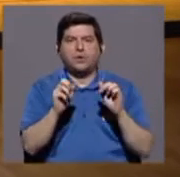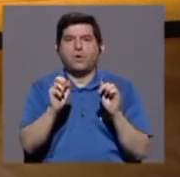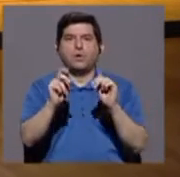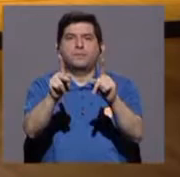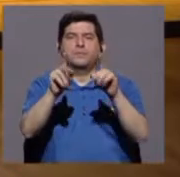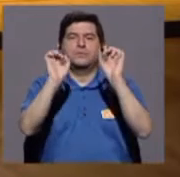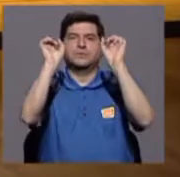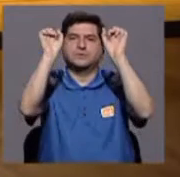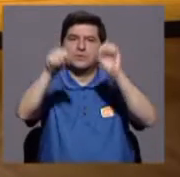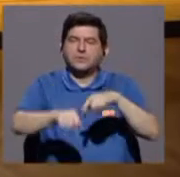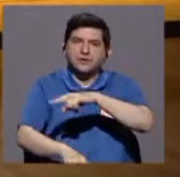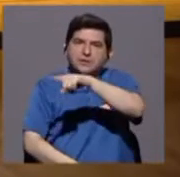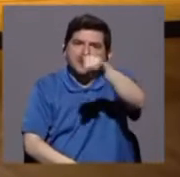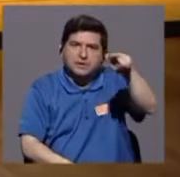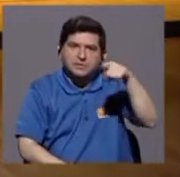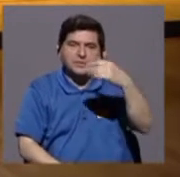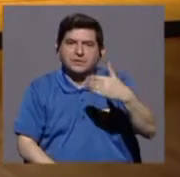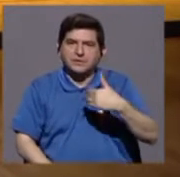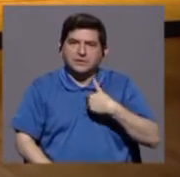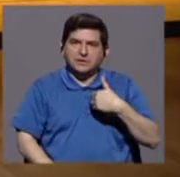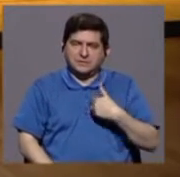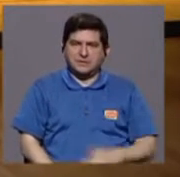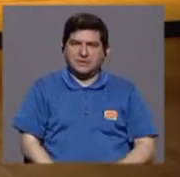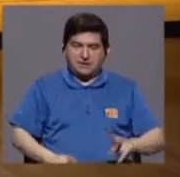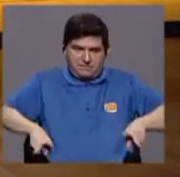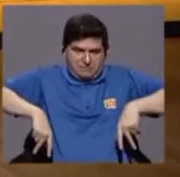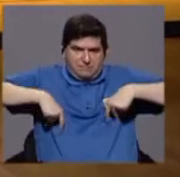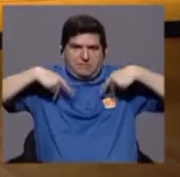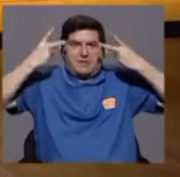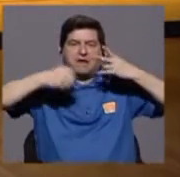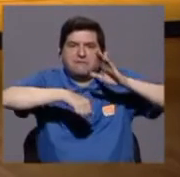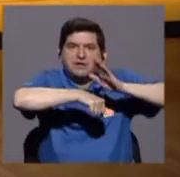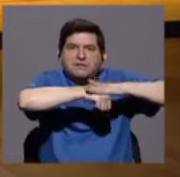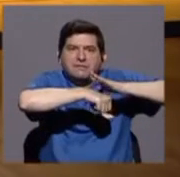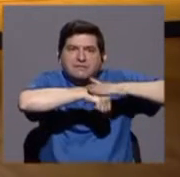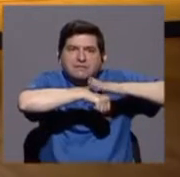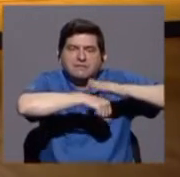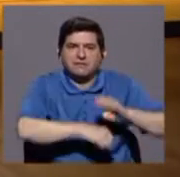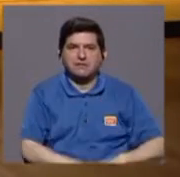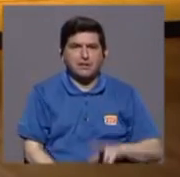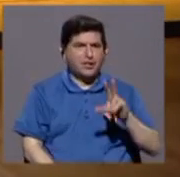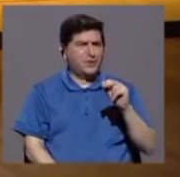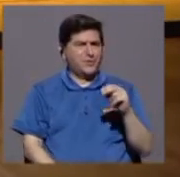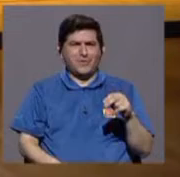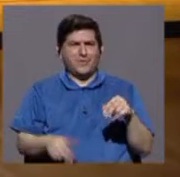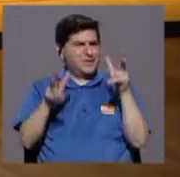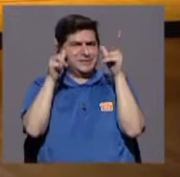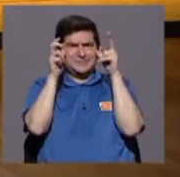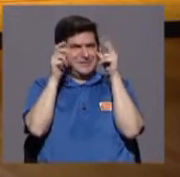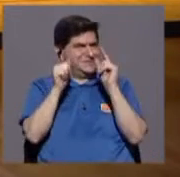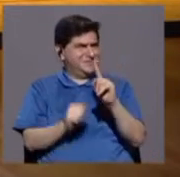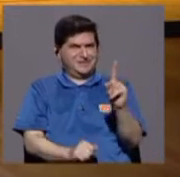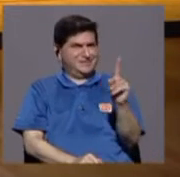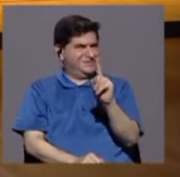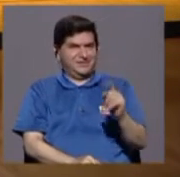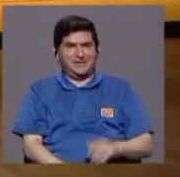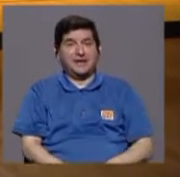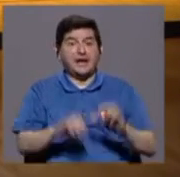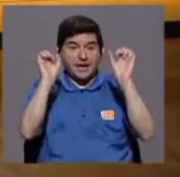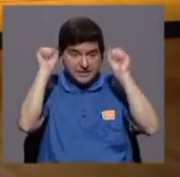posibilidad de poder tener un nivel de vida que permita ya no percibir, es que efectivamente